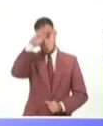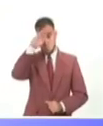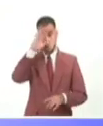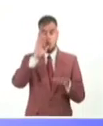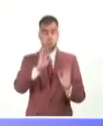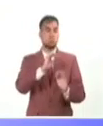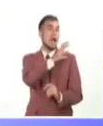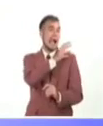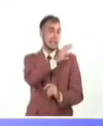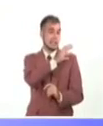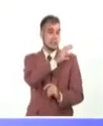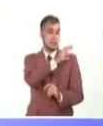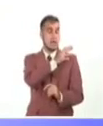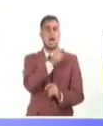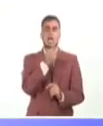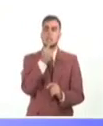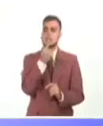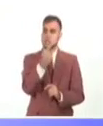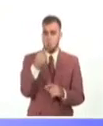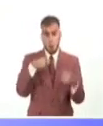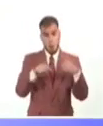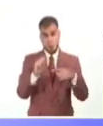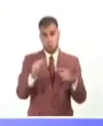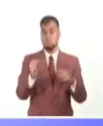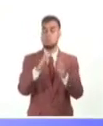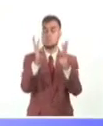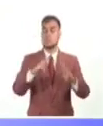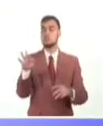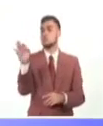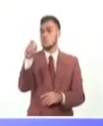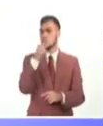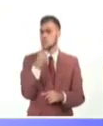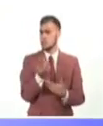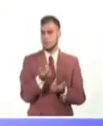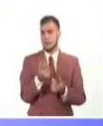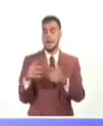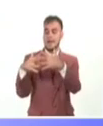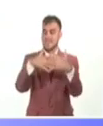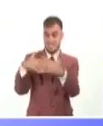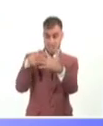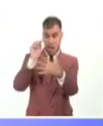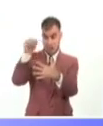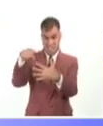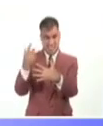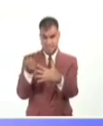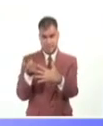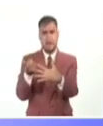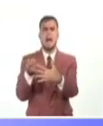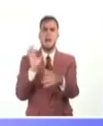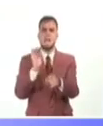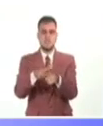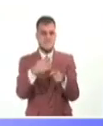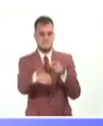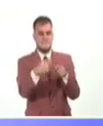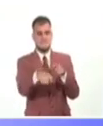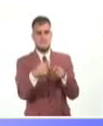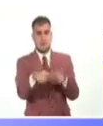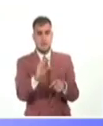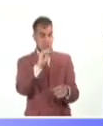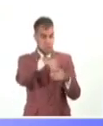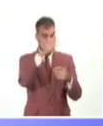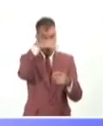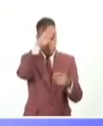oposición y contra el pueblo nosotros ya hubiésemos liberado a cuba o hubiésemos muerto